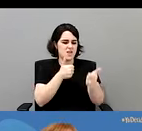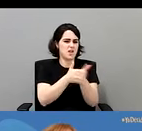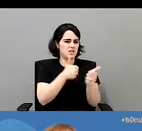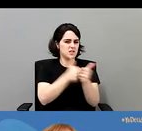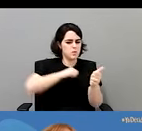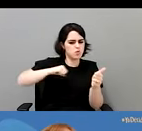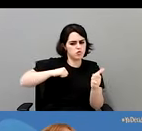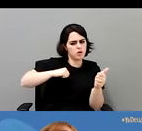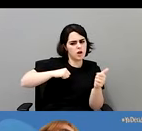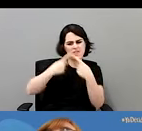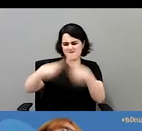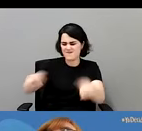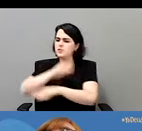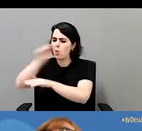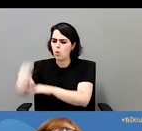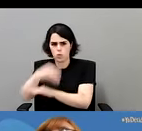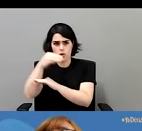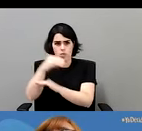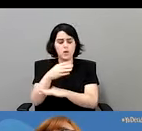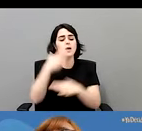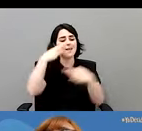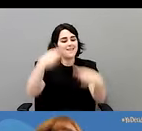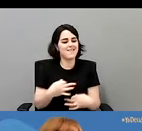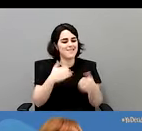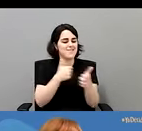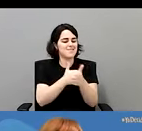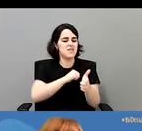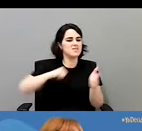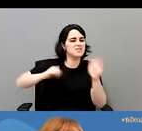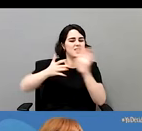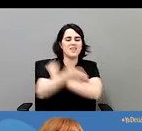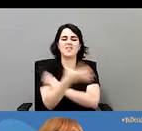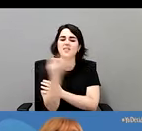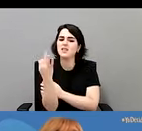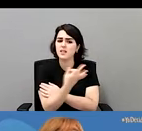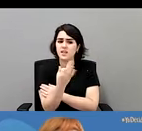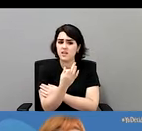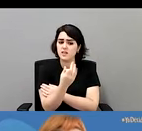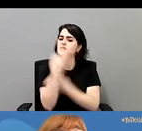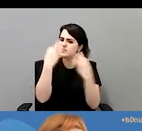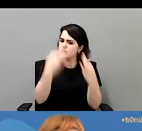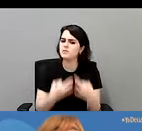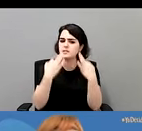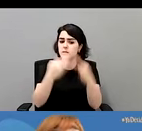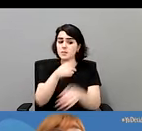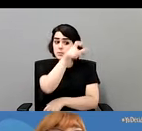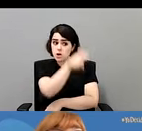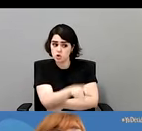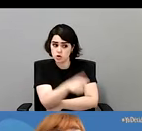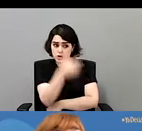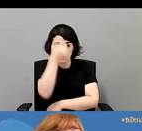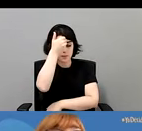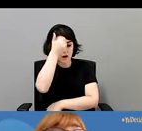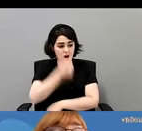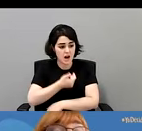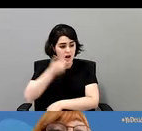La asistencia personal lo que significa fundamentalmente es que en todo momento la persona con parálisis